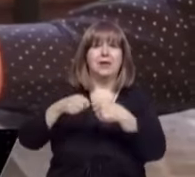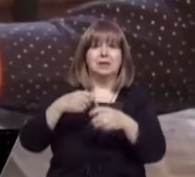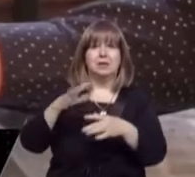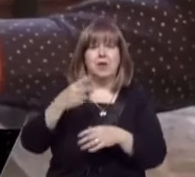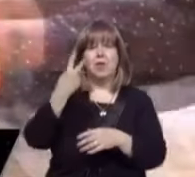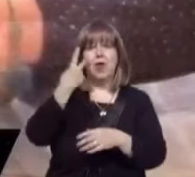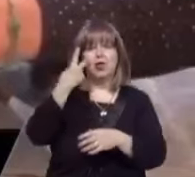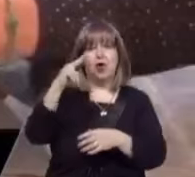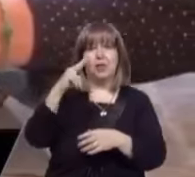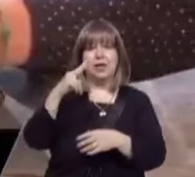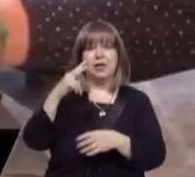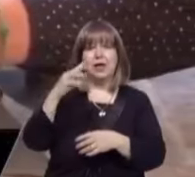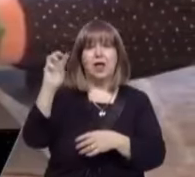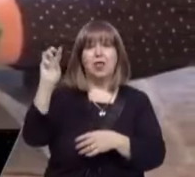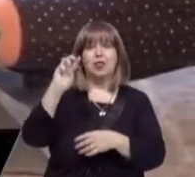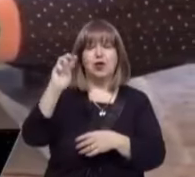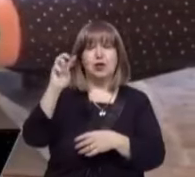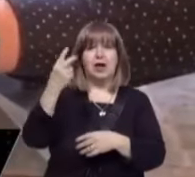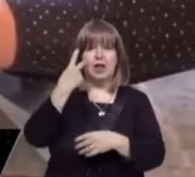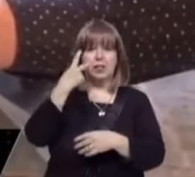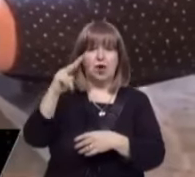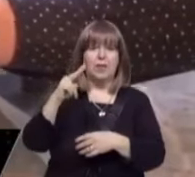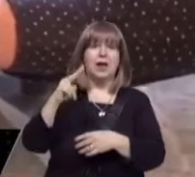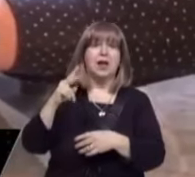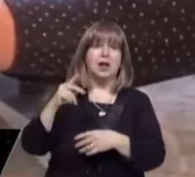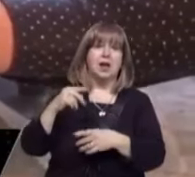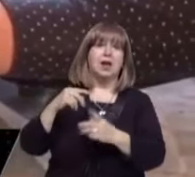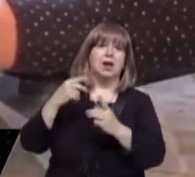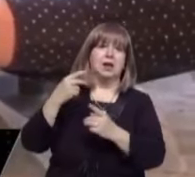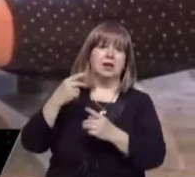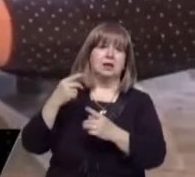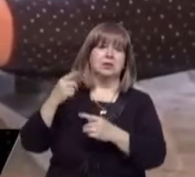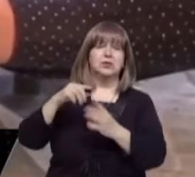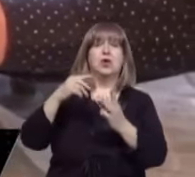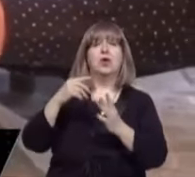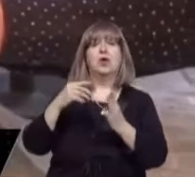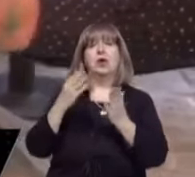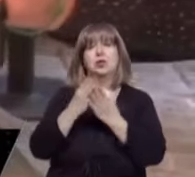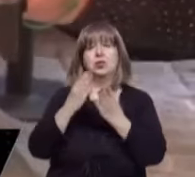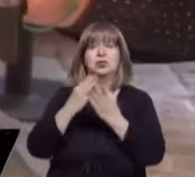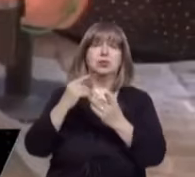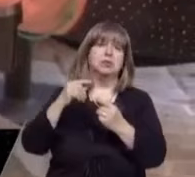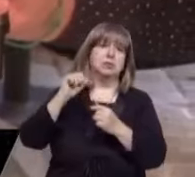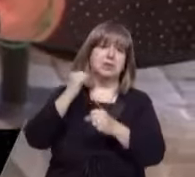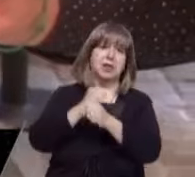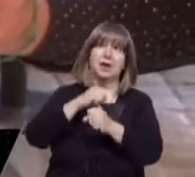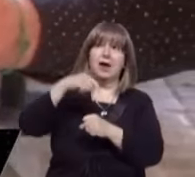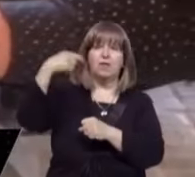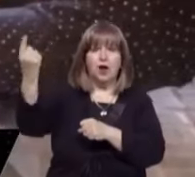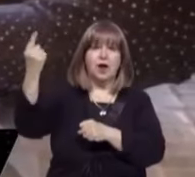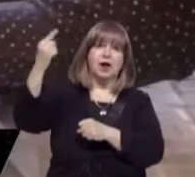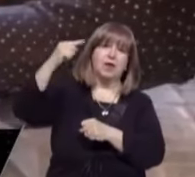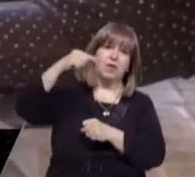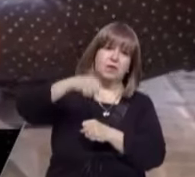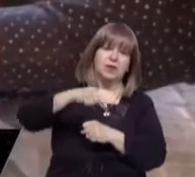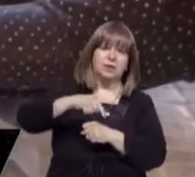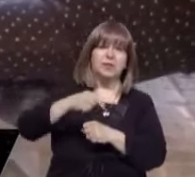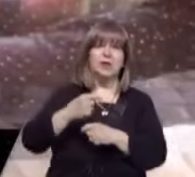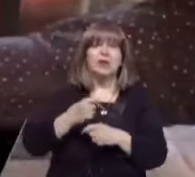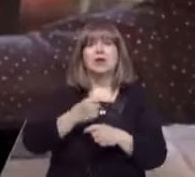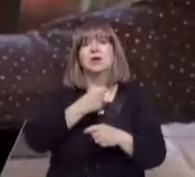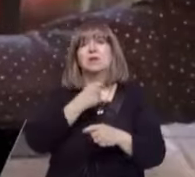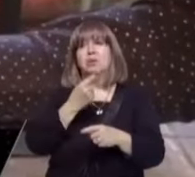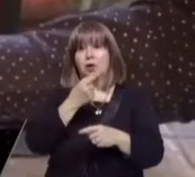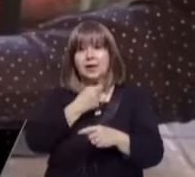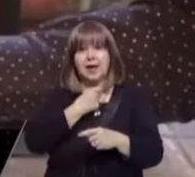$2.000 más bien. O menos. Estuve viviendo 2 años afuera y bueno, ahora volví. Uh-huh. Volví por acá. ¿Y querés quedarte en Argentina? Sí, la verdad que sí.